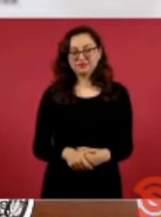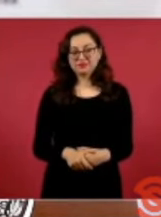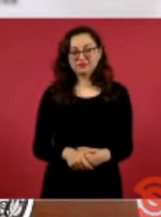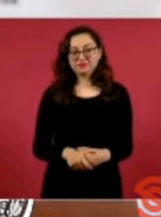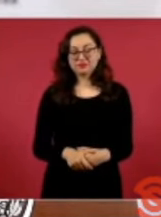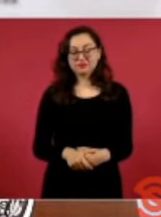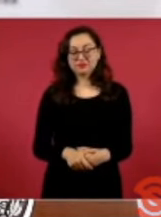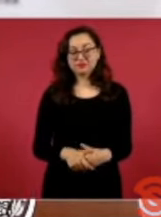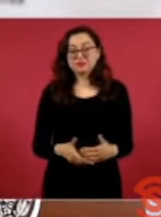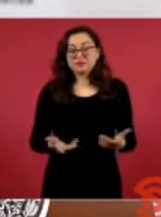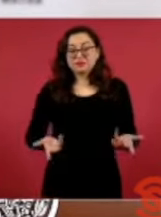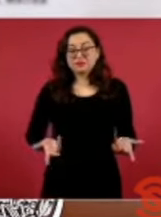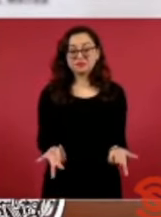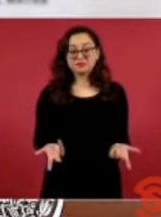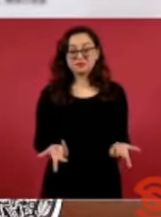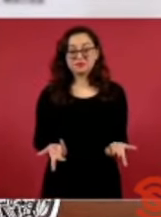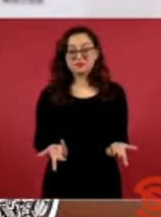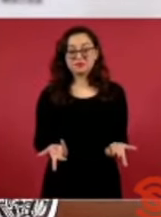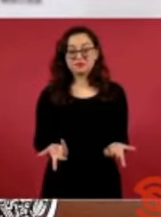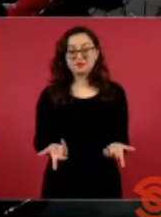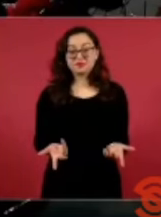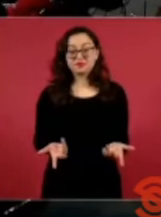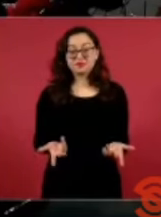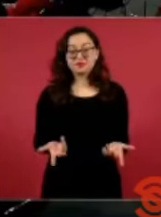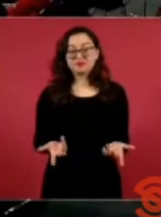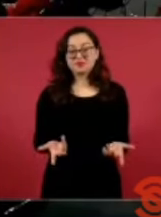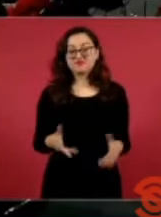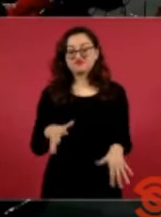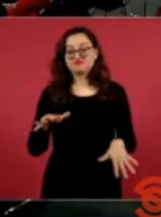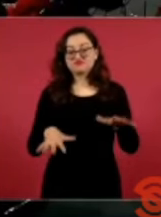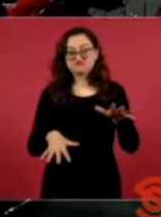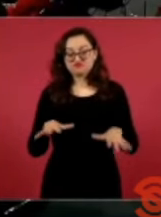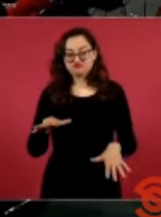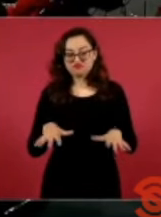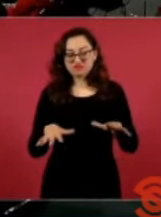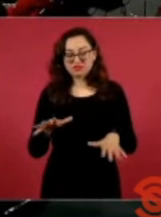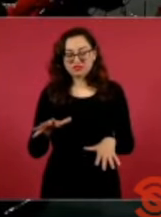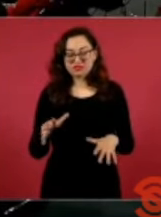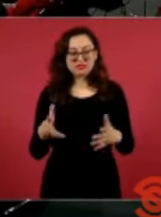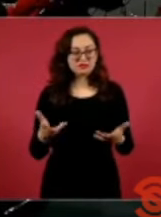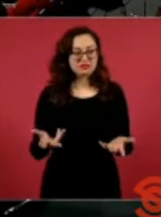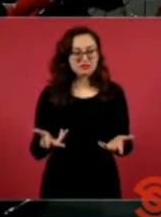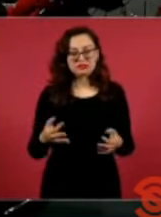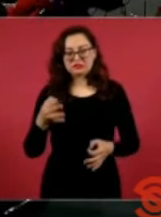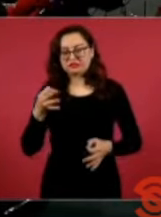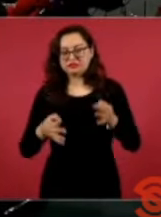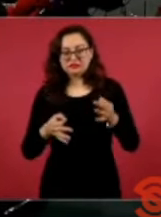Hay casos en donde nada más para ganar tiempo se acude a la corte